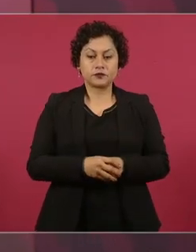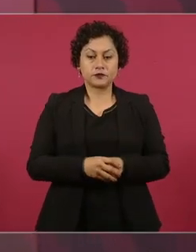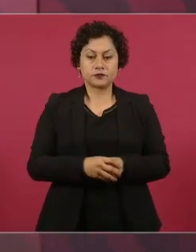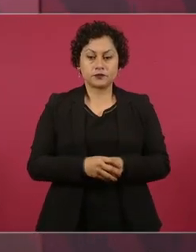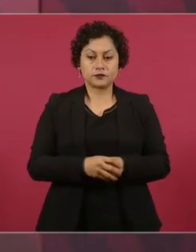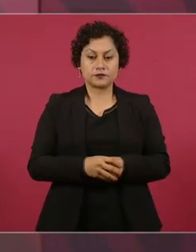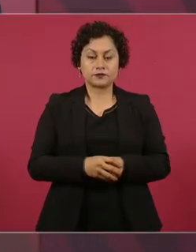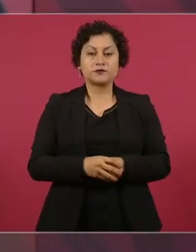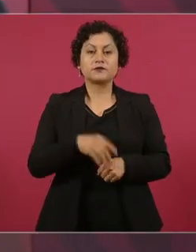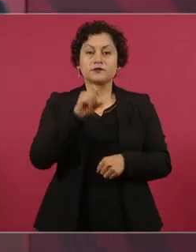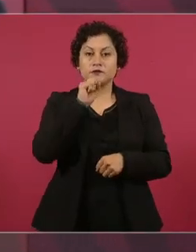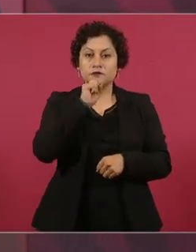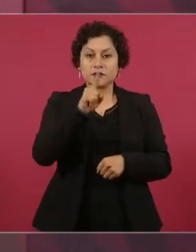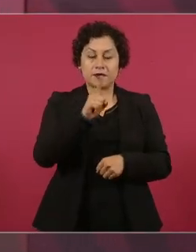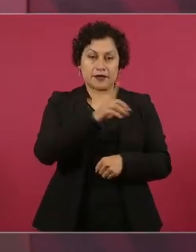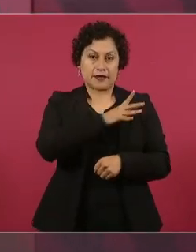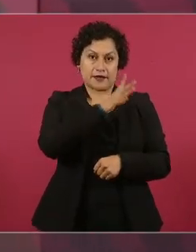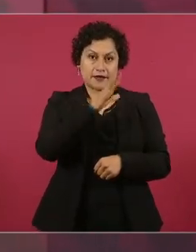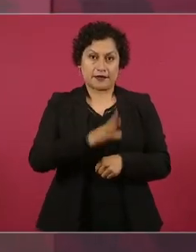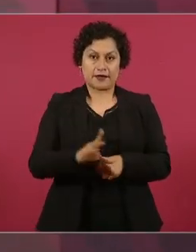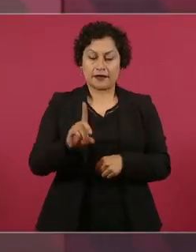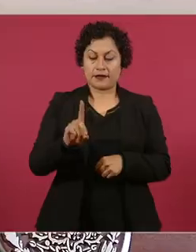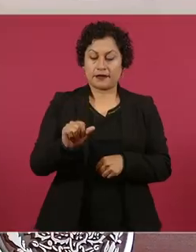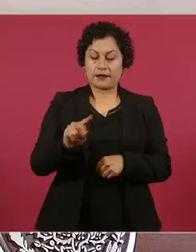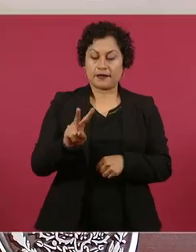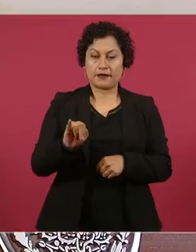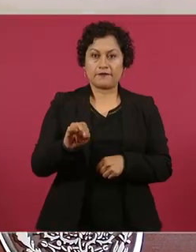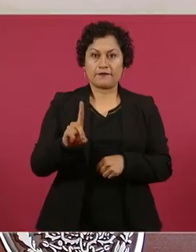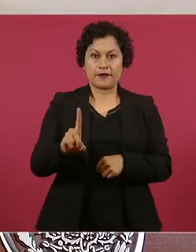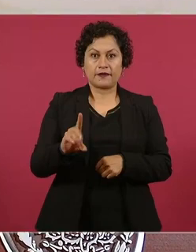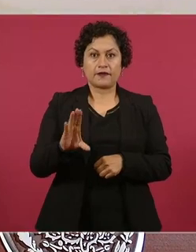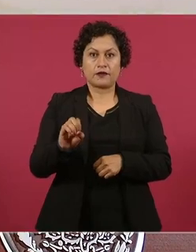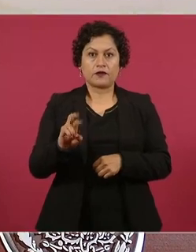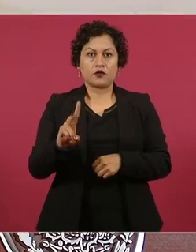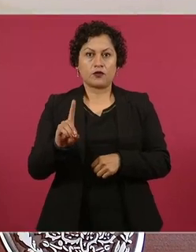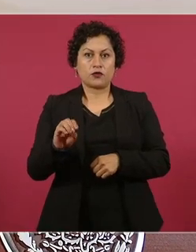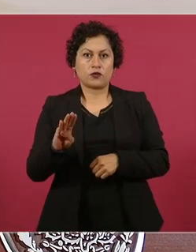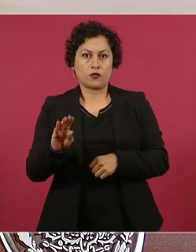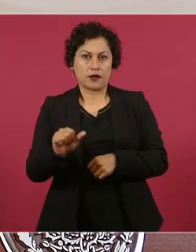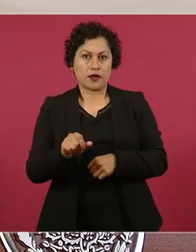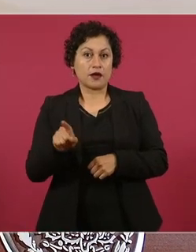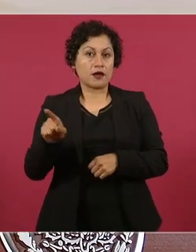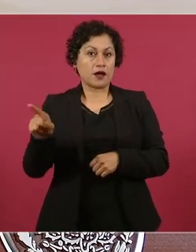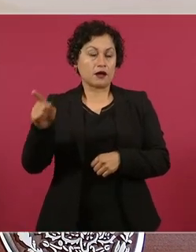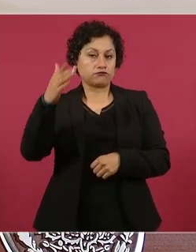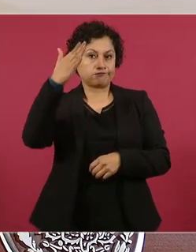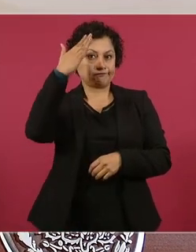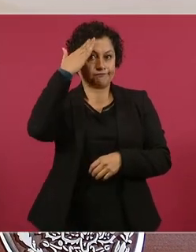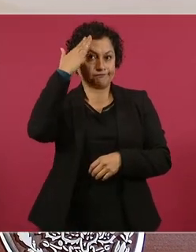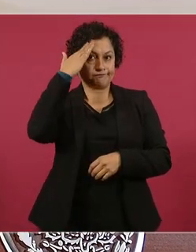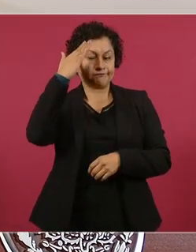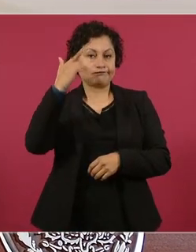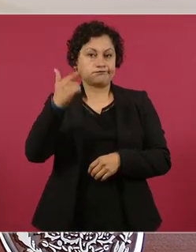general David Córdoba Campos, el comandante de la Guardia Nacional,